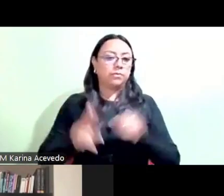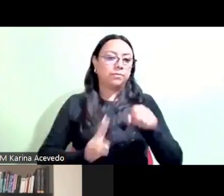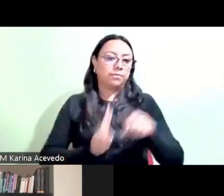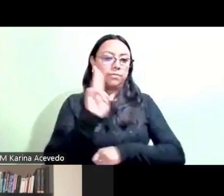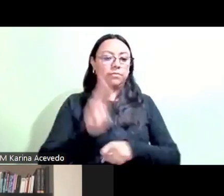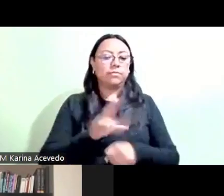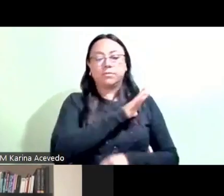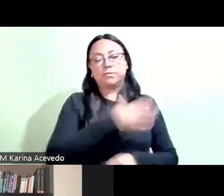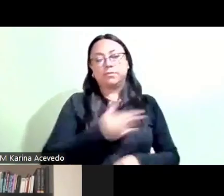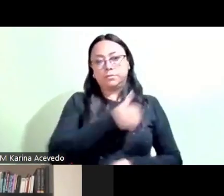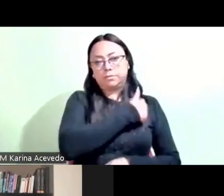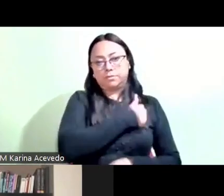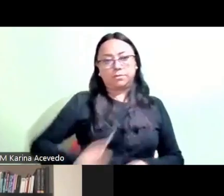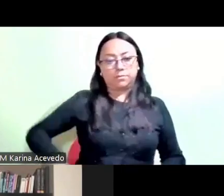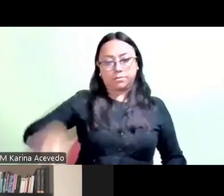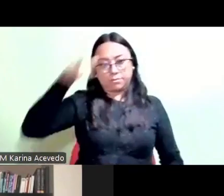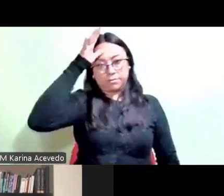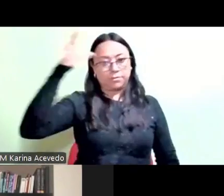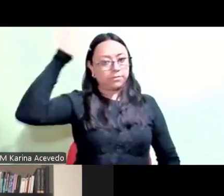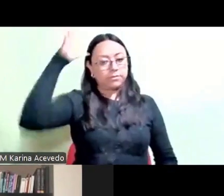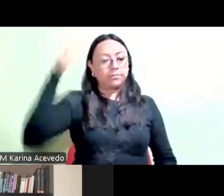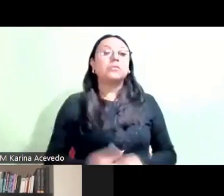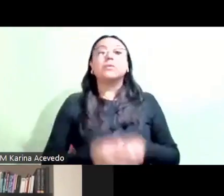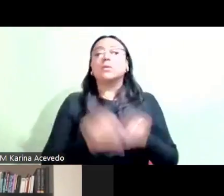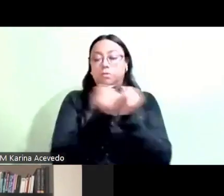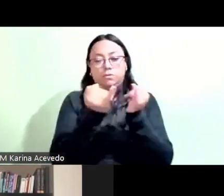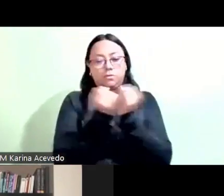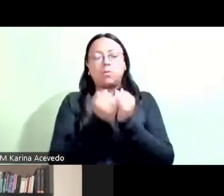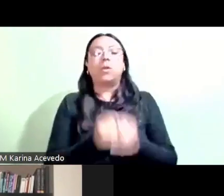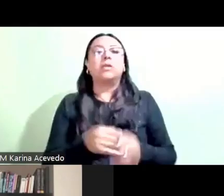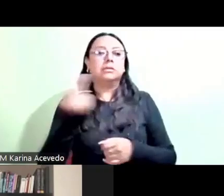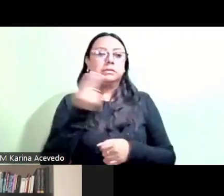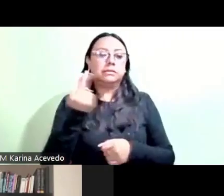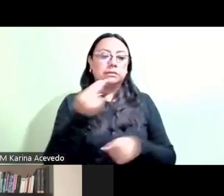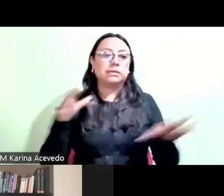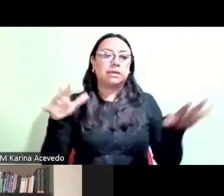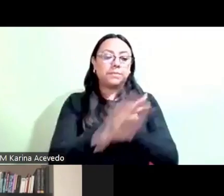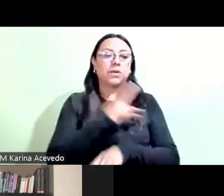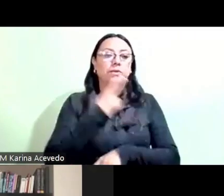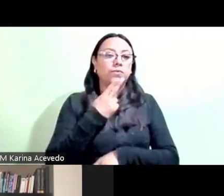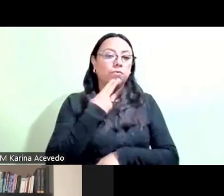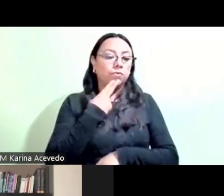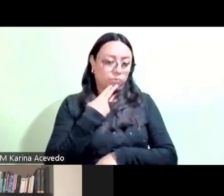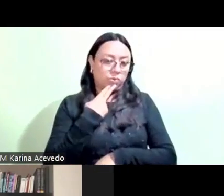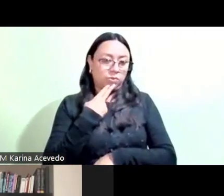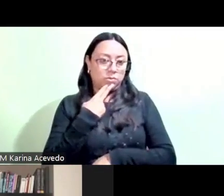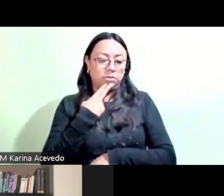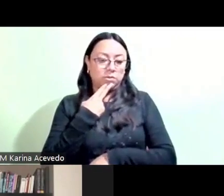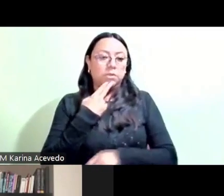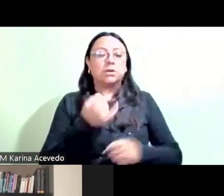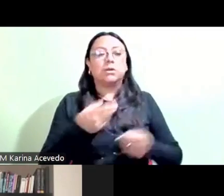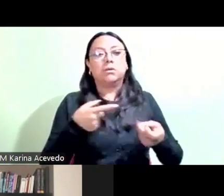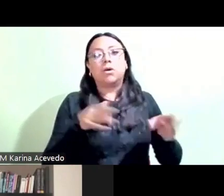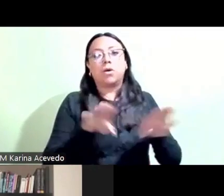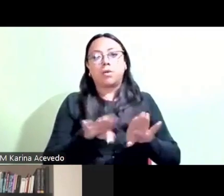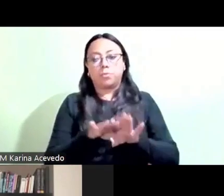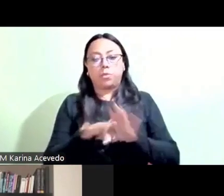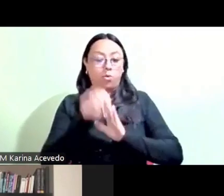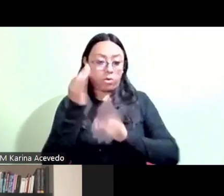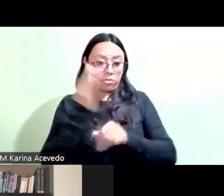como finalidad el cambio de uso del suelo del inmueble precisado, el cual actualmente tiene autorizado el uso de estacionamiento y oficinas